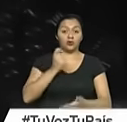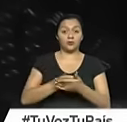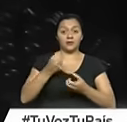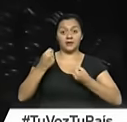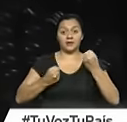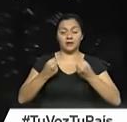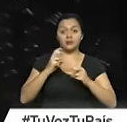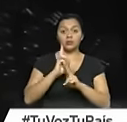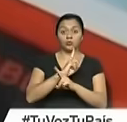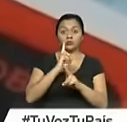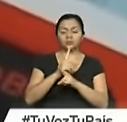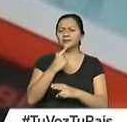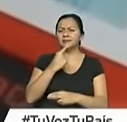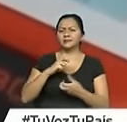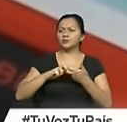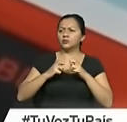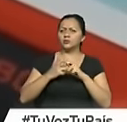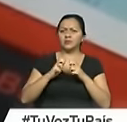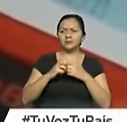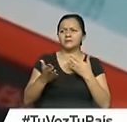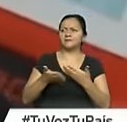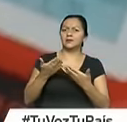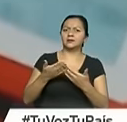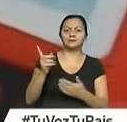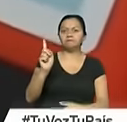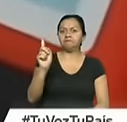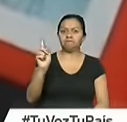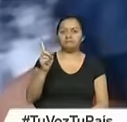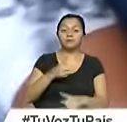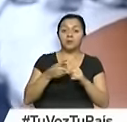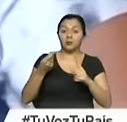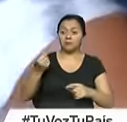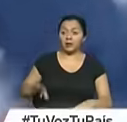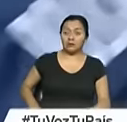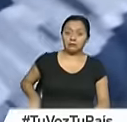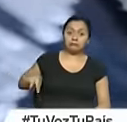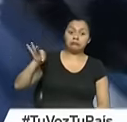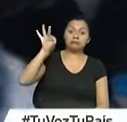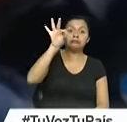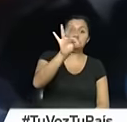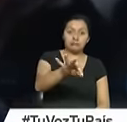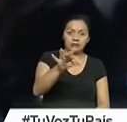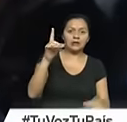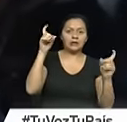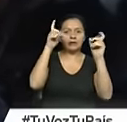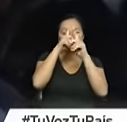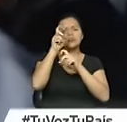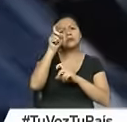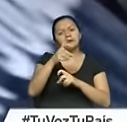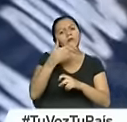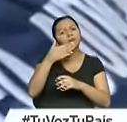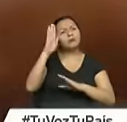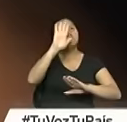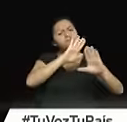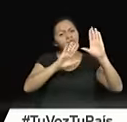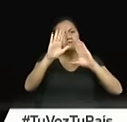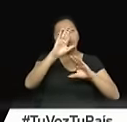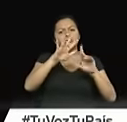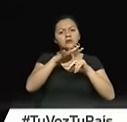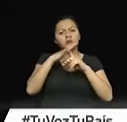vehículo usado no es tarea fácil, pues además de la fuerte inversión que implica, se debe observar las condiciones